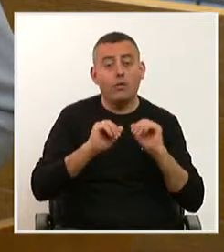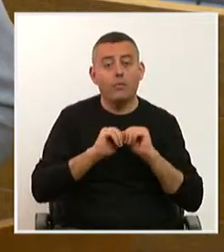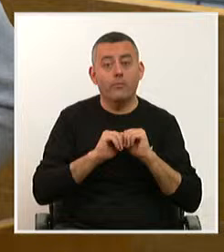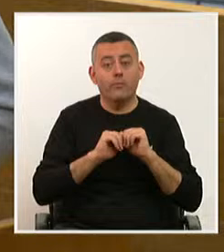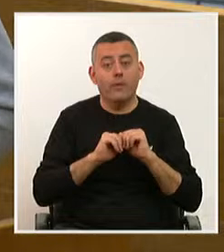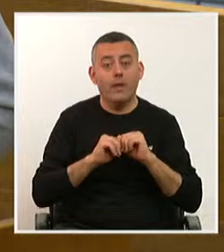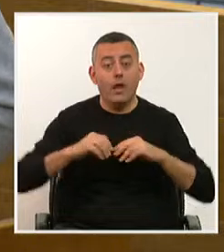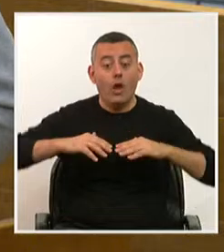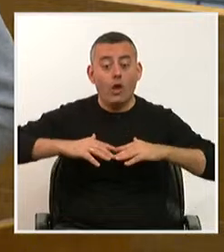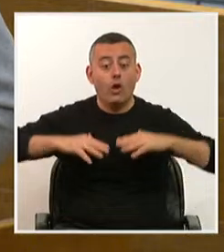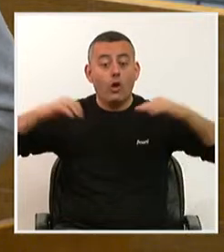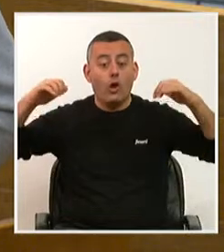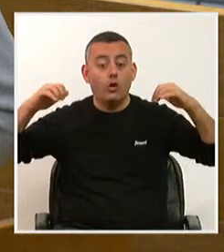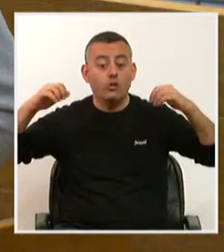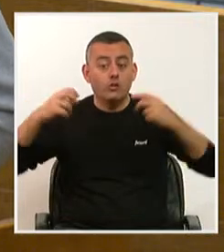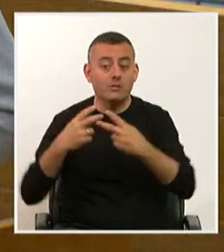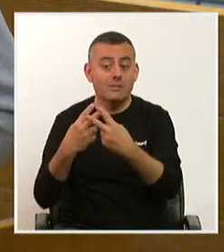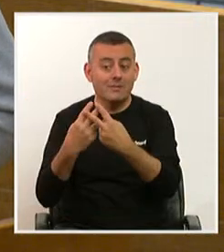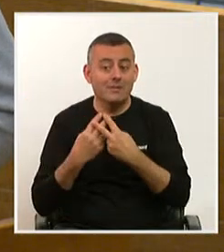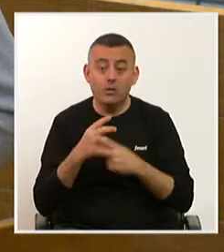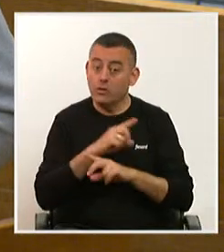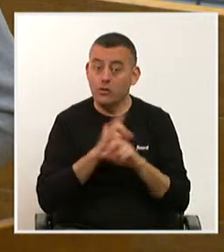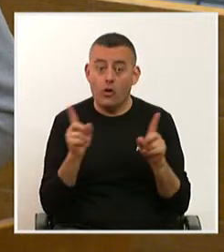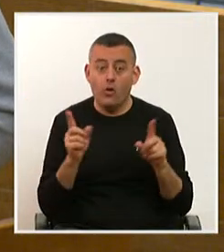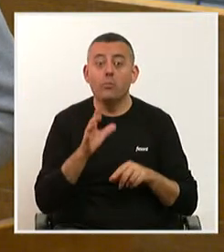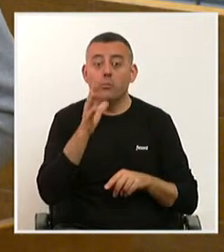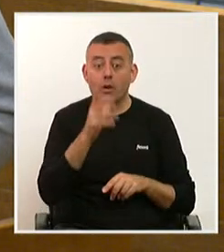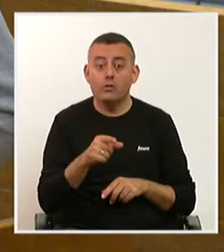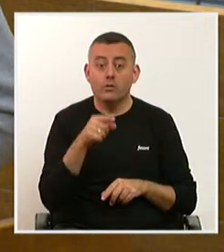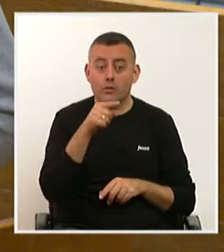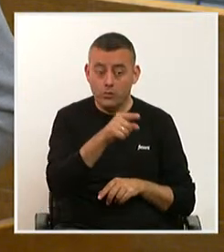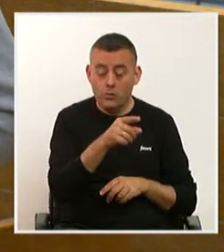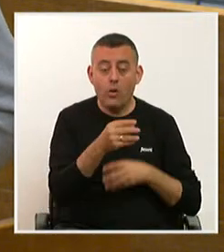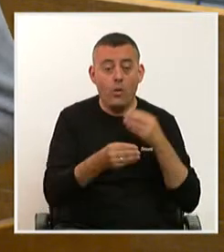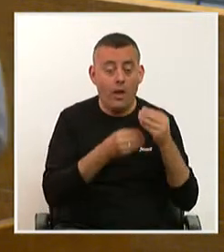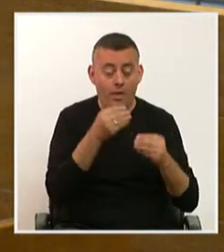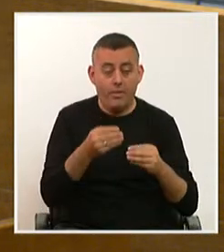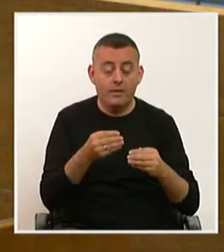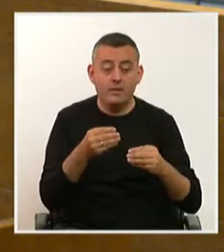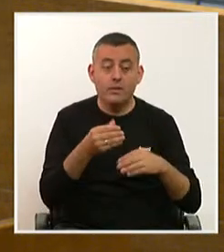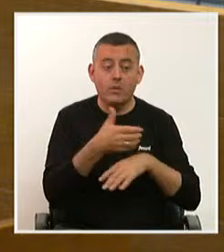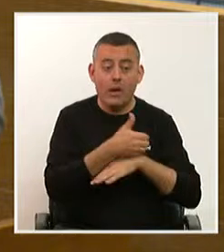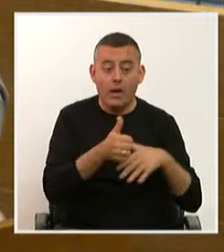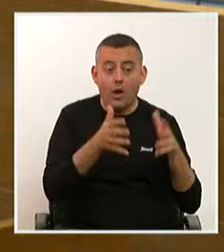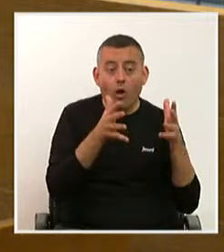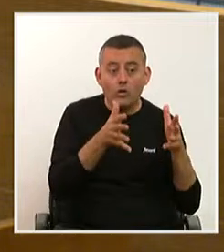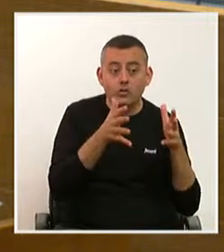per parlamentar y no el cons Per la puerta de